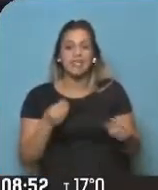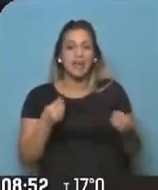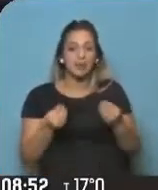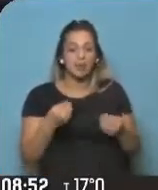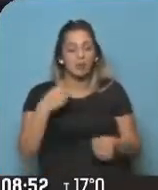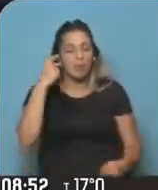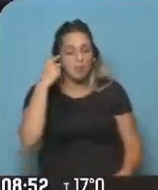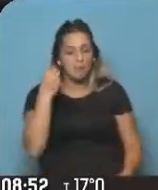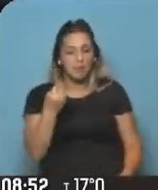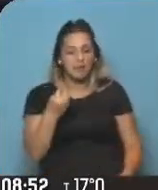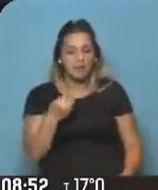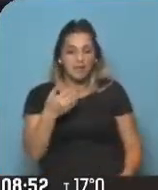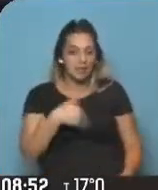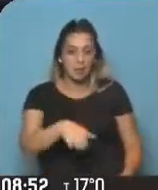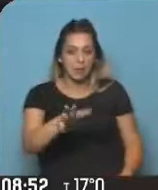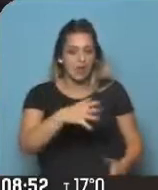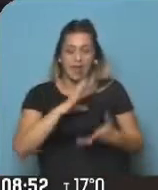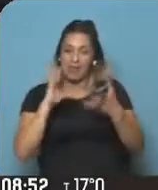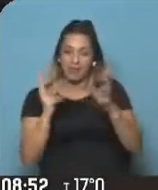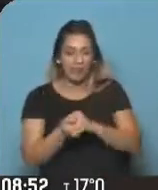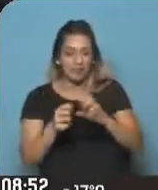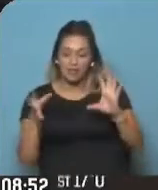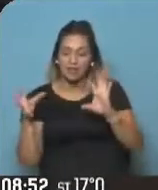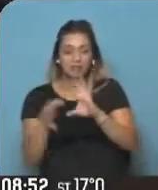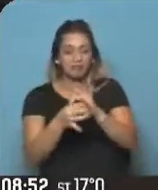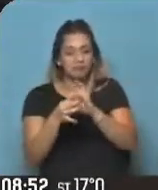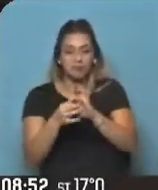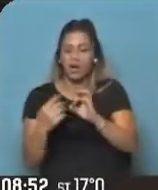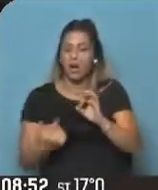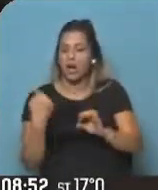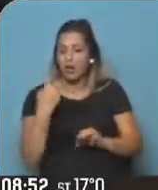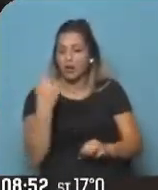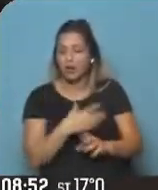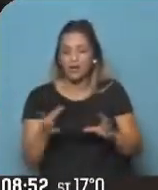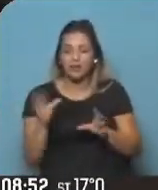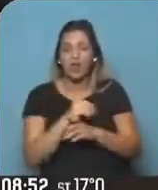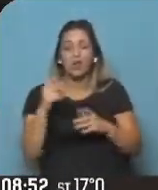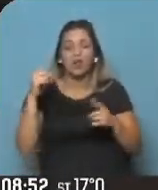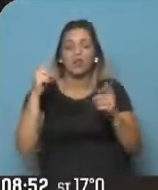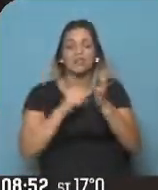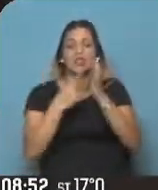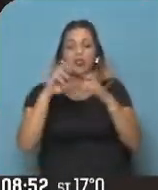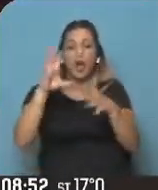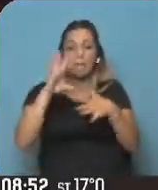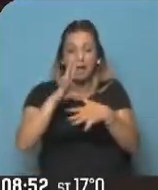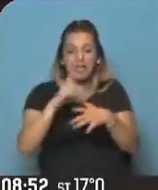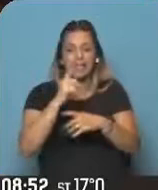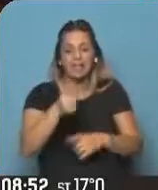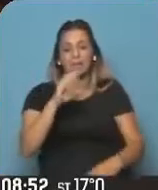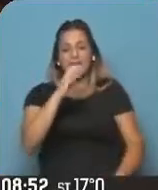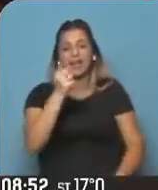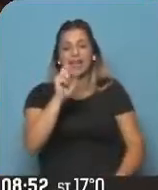presagiar es una era de desastres asociados a los huracanes en toda la zona de centroamérica y el caribe